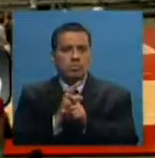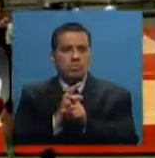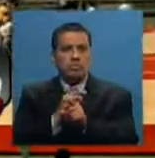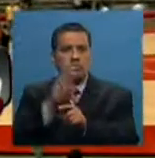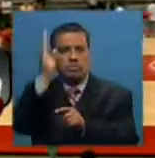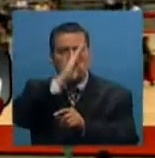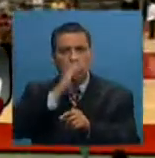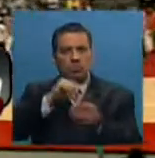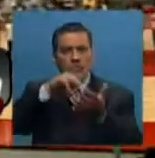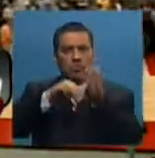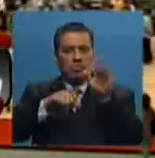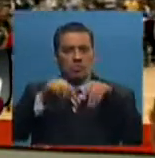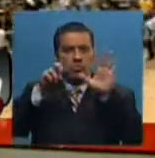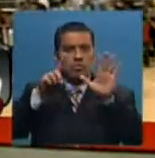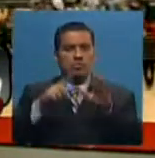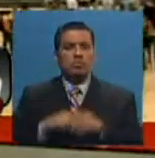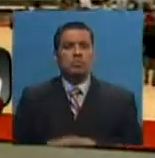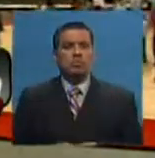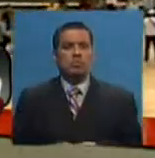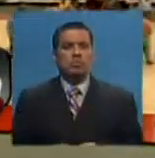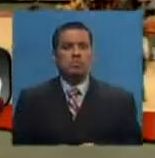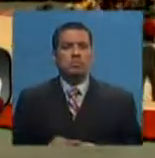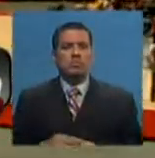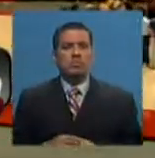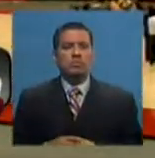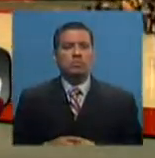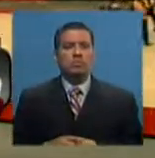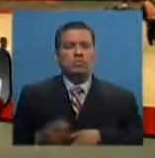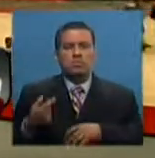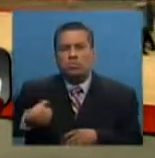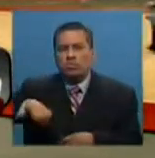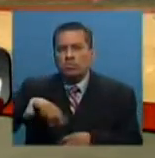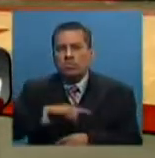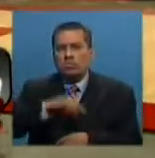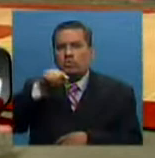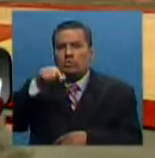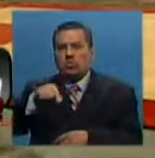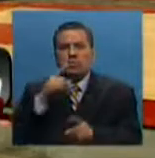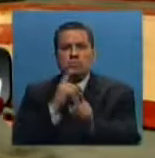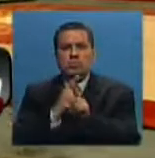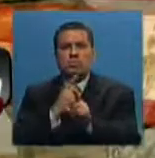de Janeiro 2016. Sí, es que nosotros con este evento